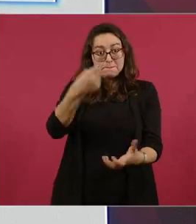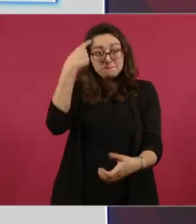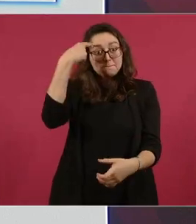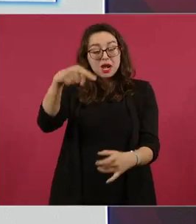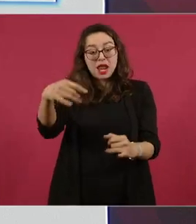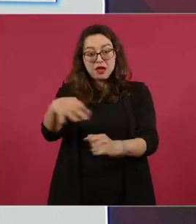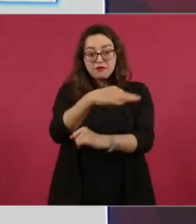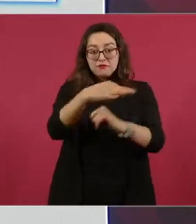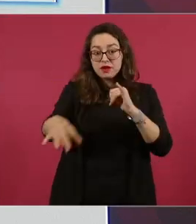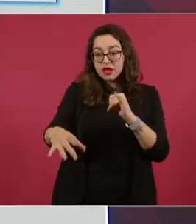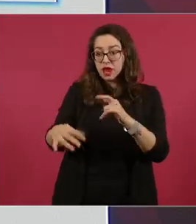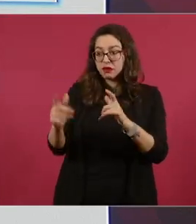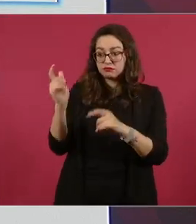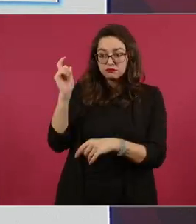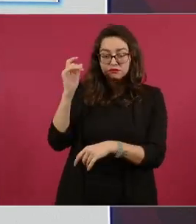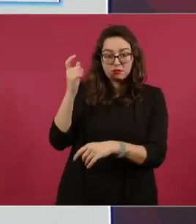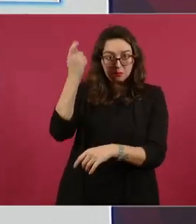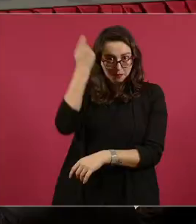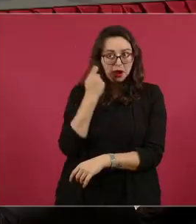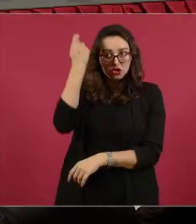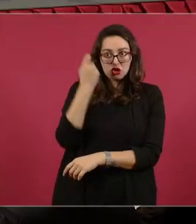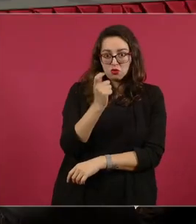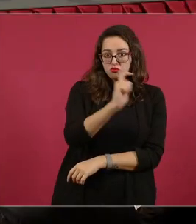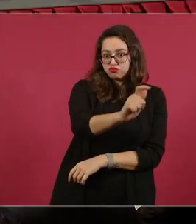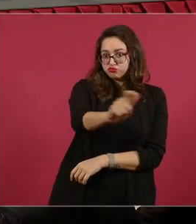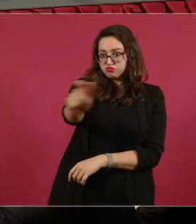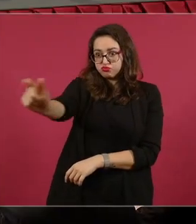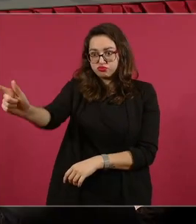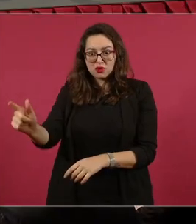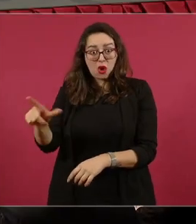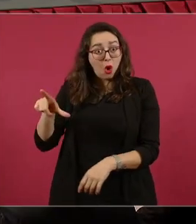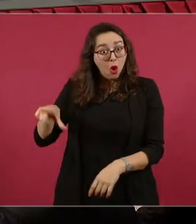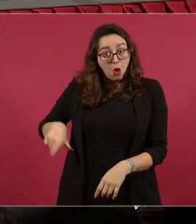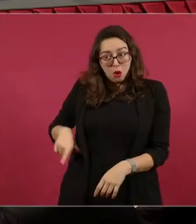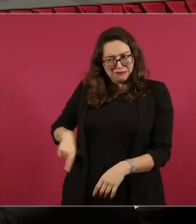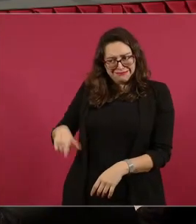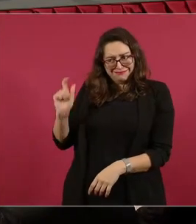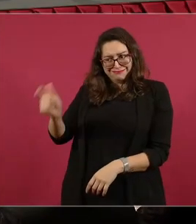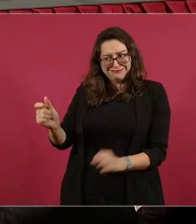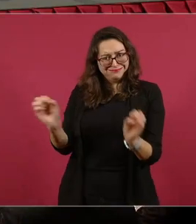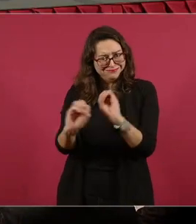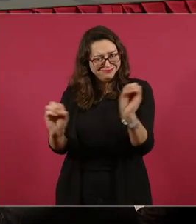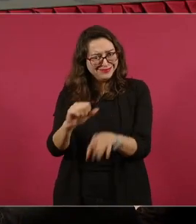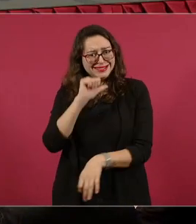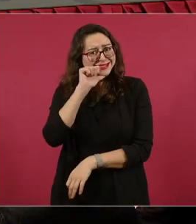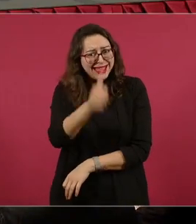de lo que aportan trabajadores y empresarios. El gobierno no aporta.